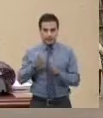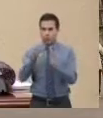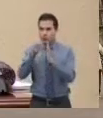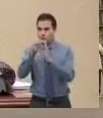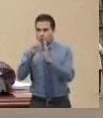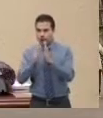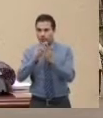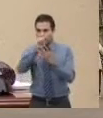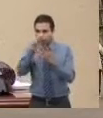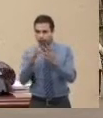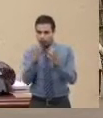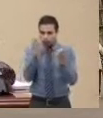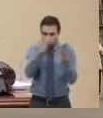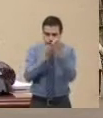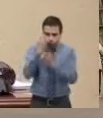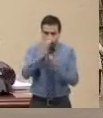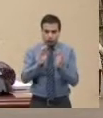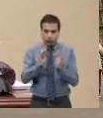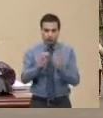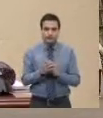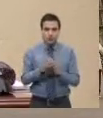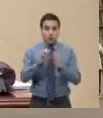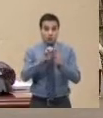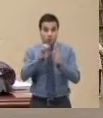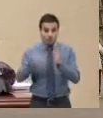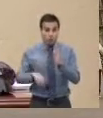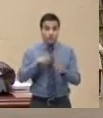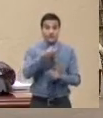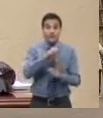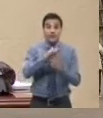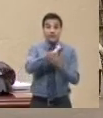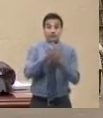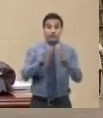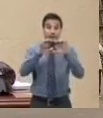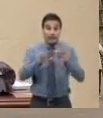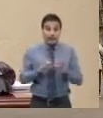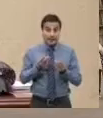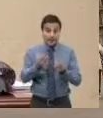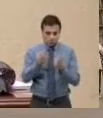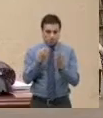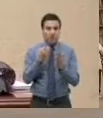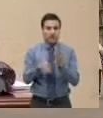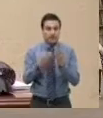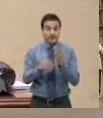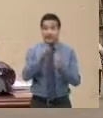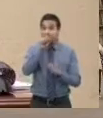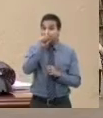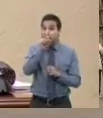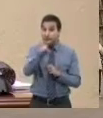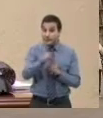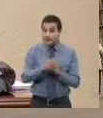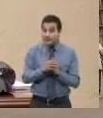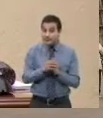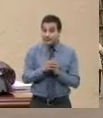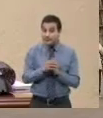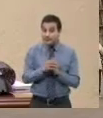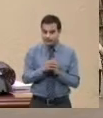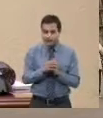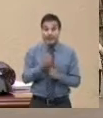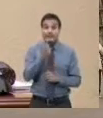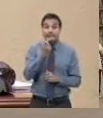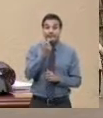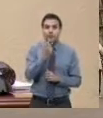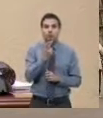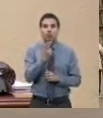hoy, es una omisión de reporte de gasto, pero también tenemos una aplicación de recursos